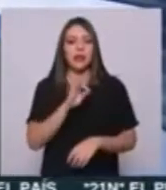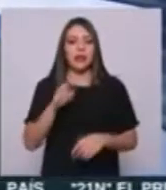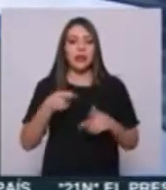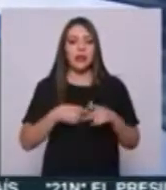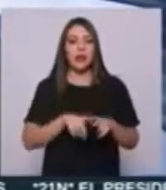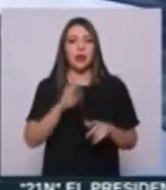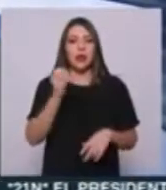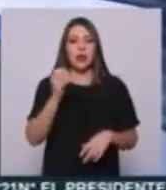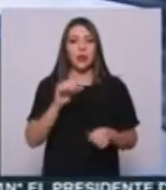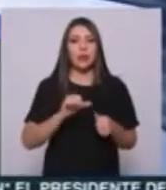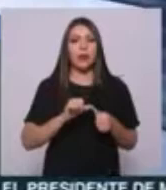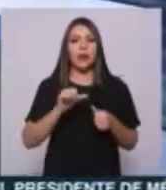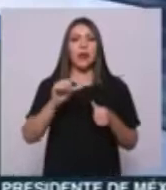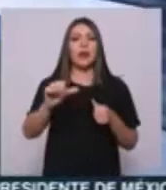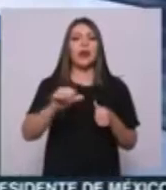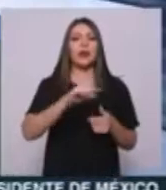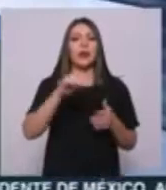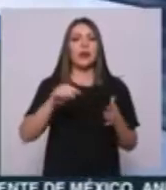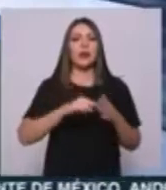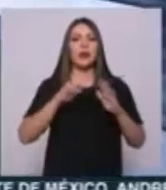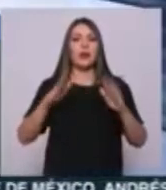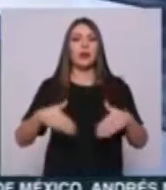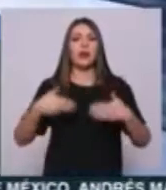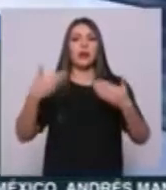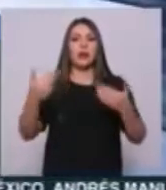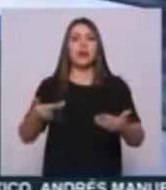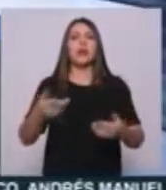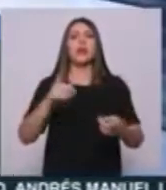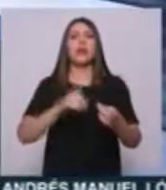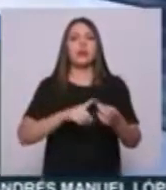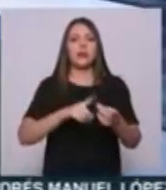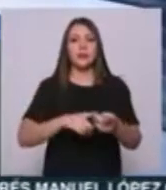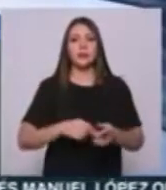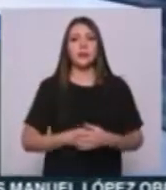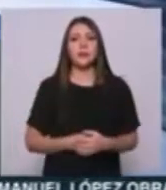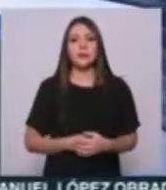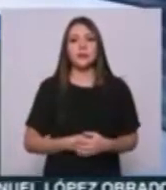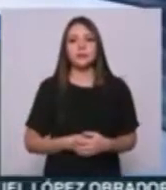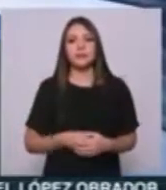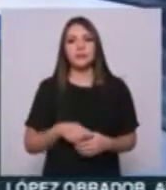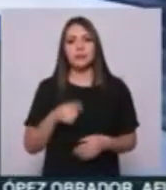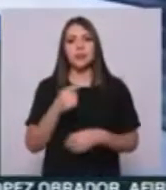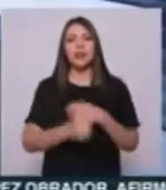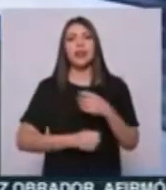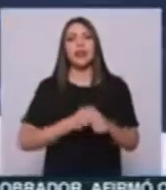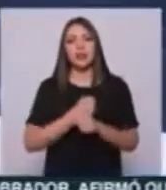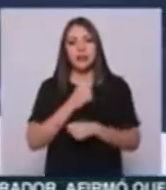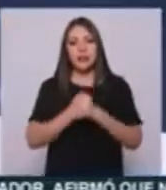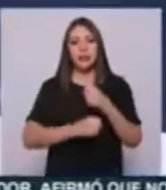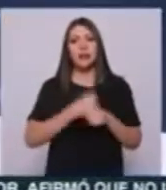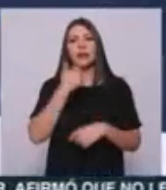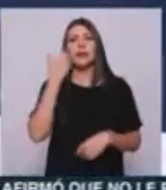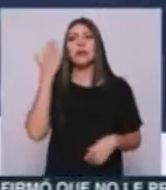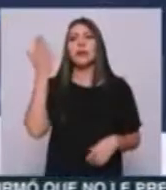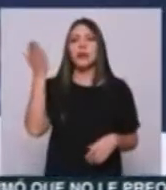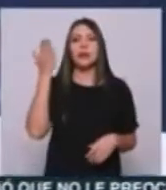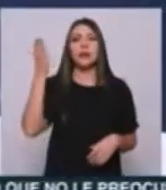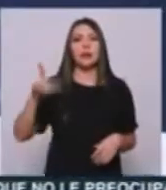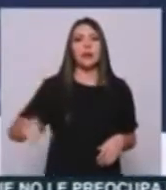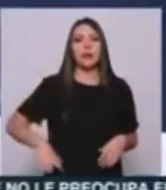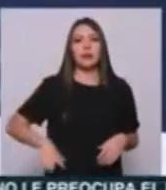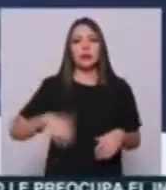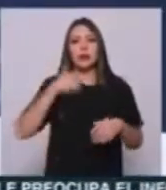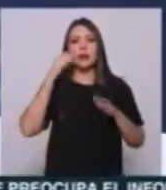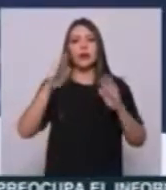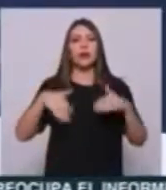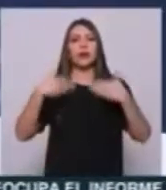llegar a un lugar al que todos esperábamos que llegara y no lo había hecho. Cuéntanos. Sí, ya llevábamos varios años, pues obviamente pidiéndole al gobierno de la Ciudad de México el